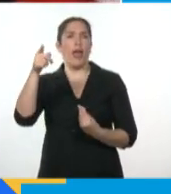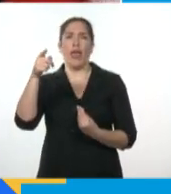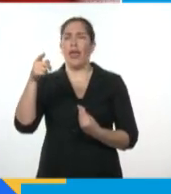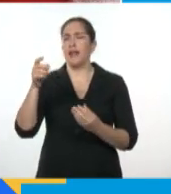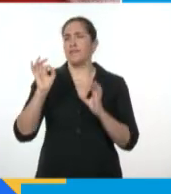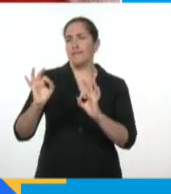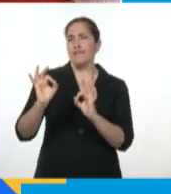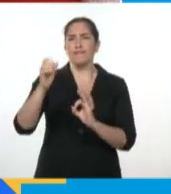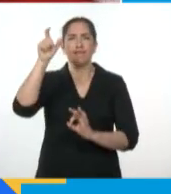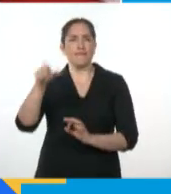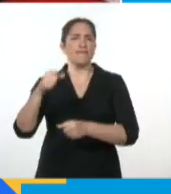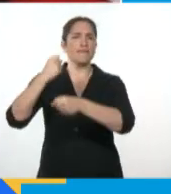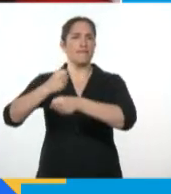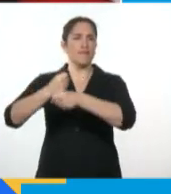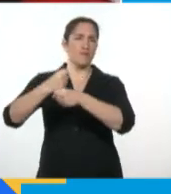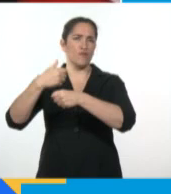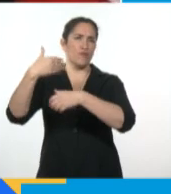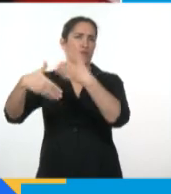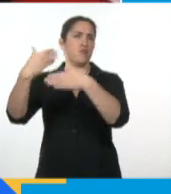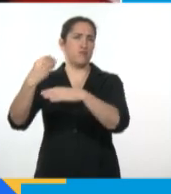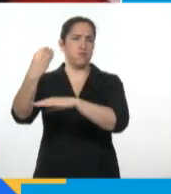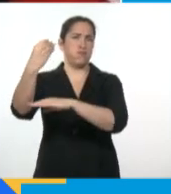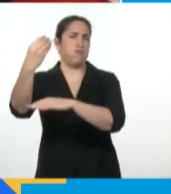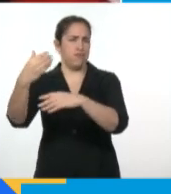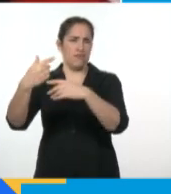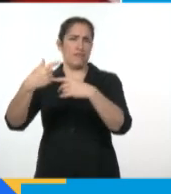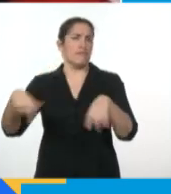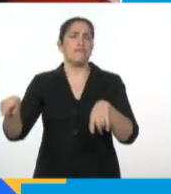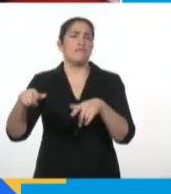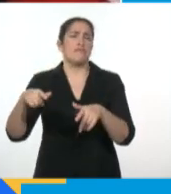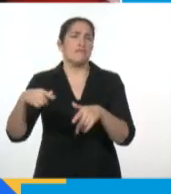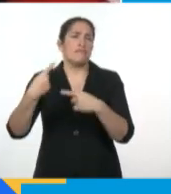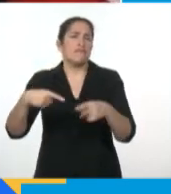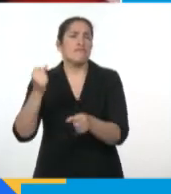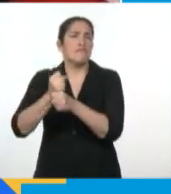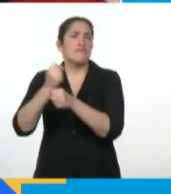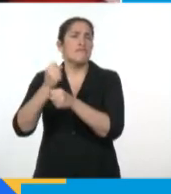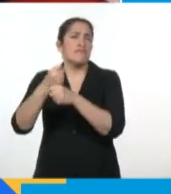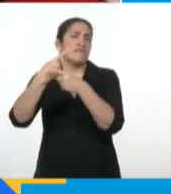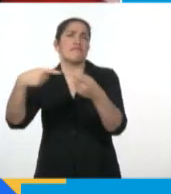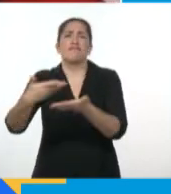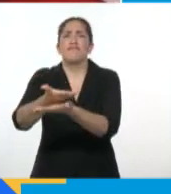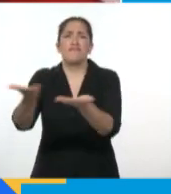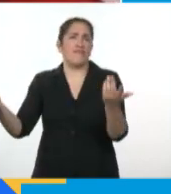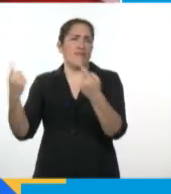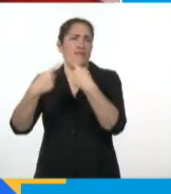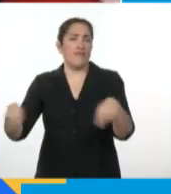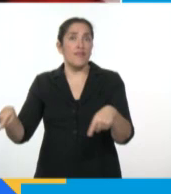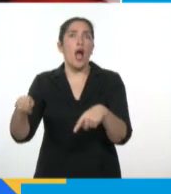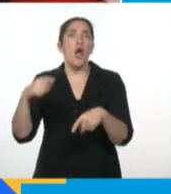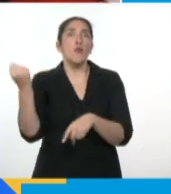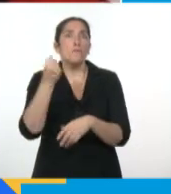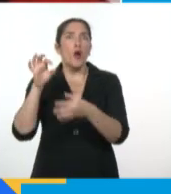espléndido desempeño en la enorme mayoría de tareas que tienen mucha significación